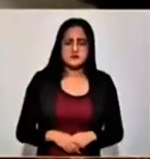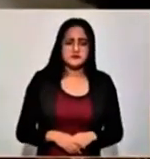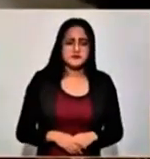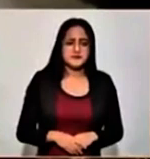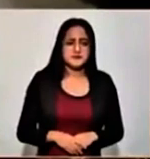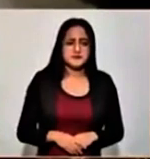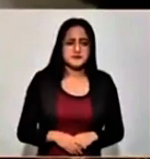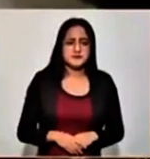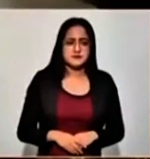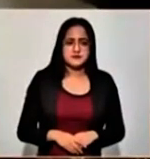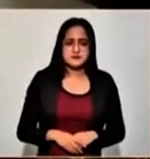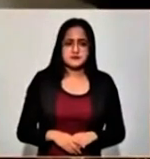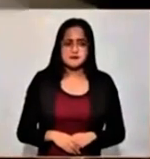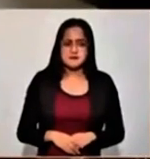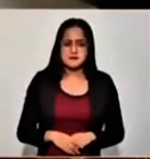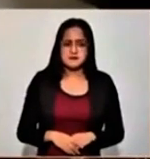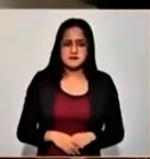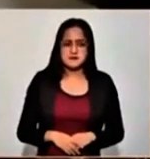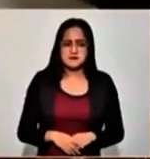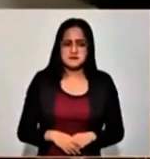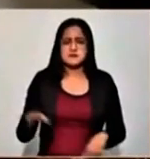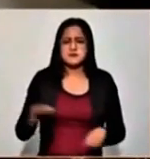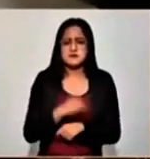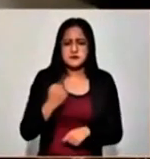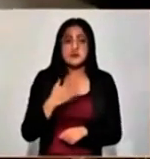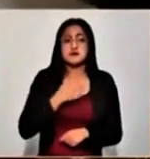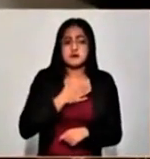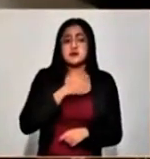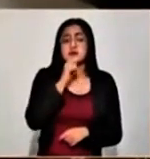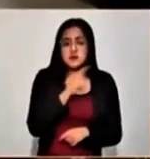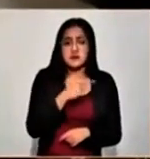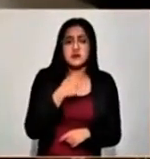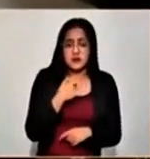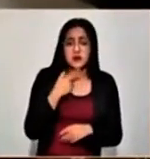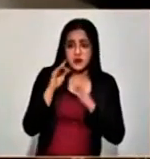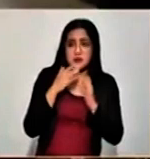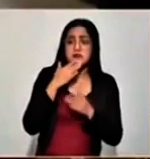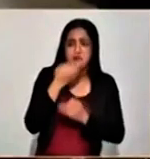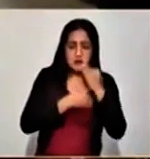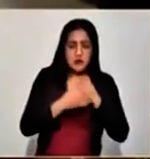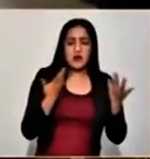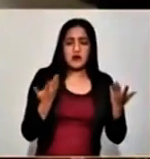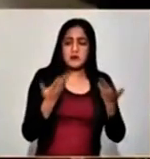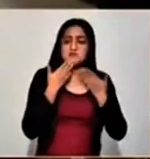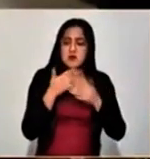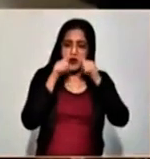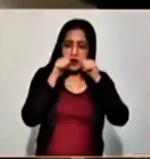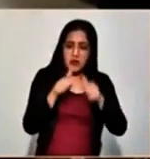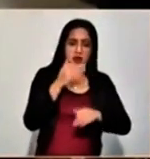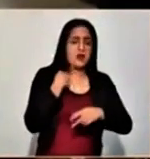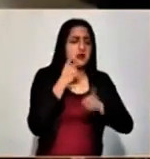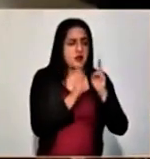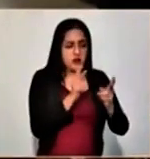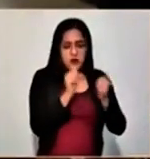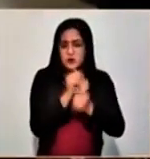Y no abusen. Porque nosotros tenemos un trato correcto con todos, hablamos con